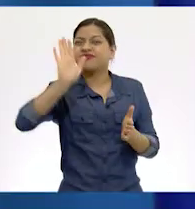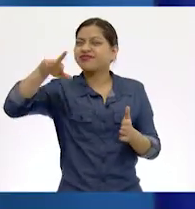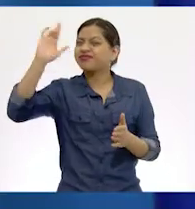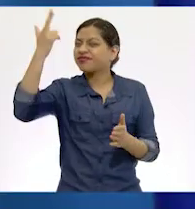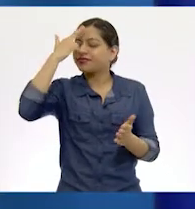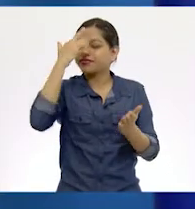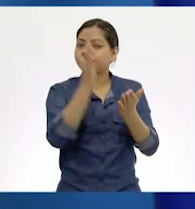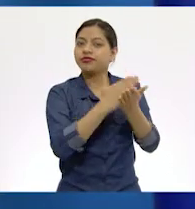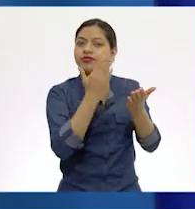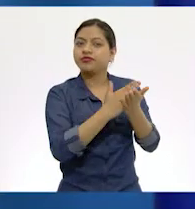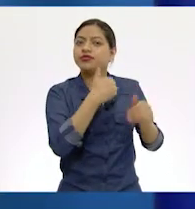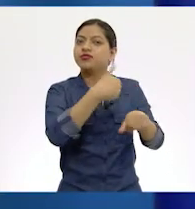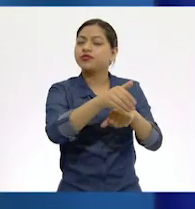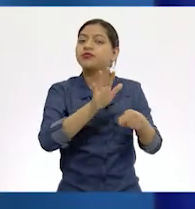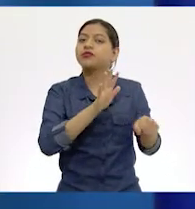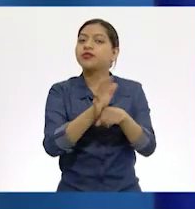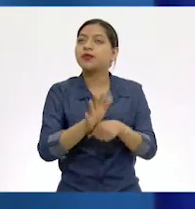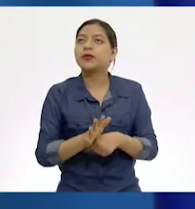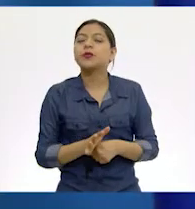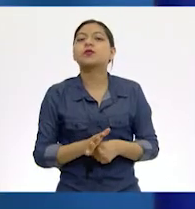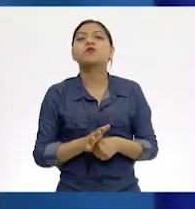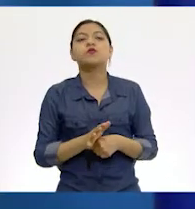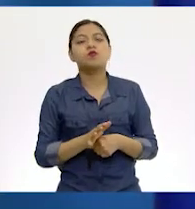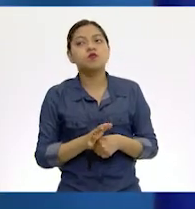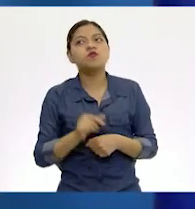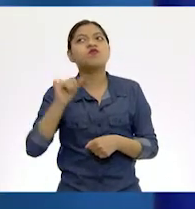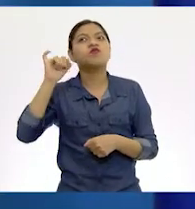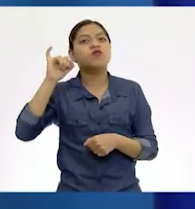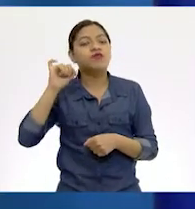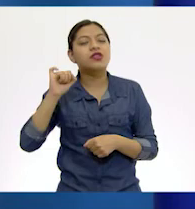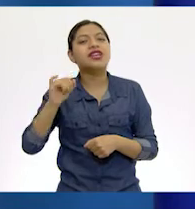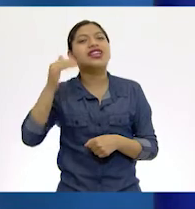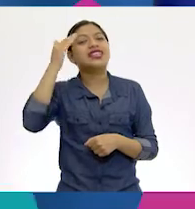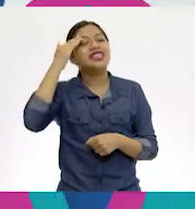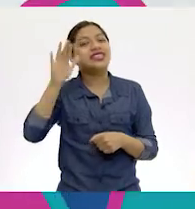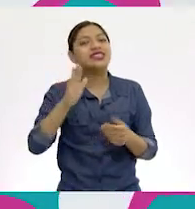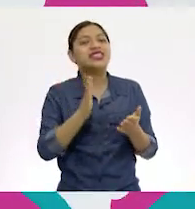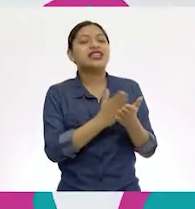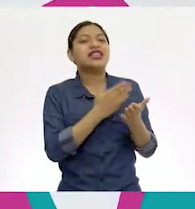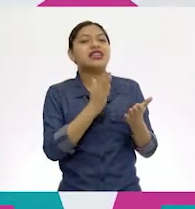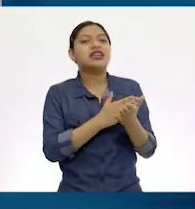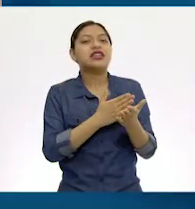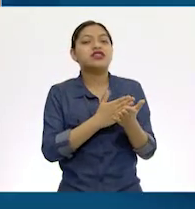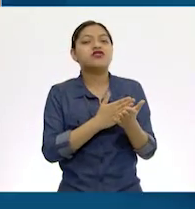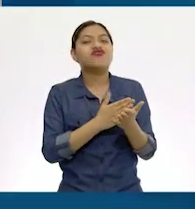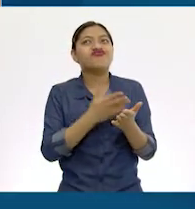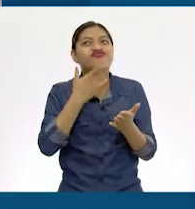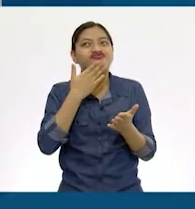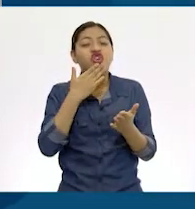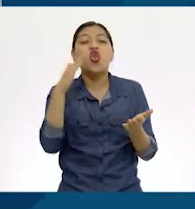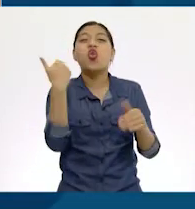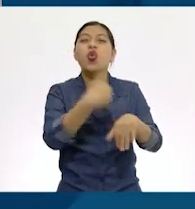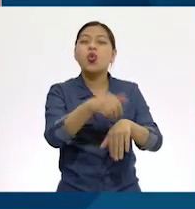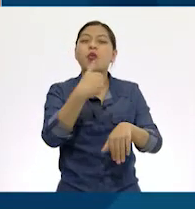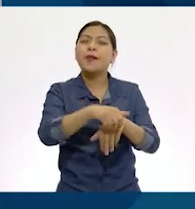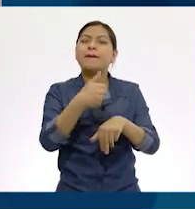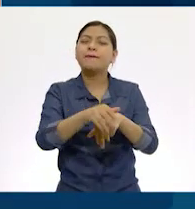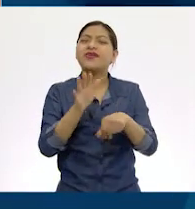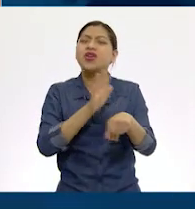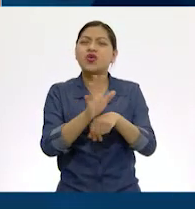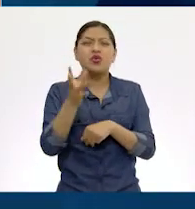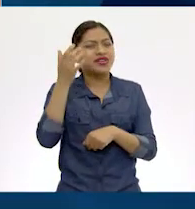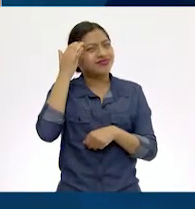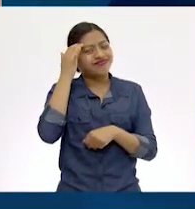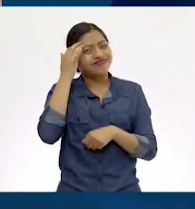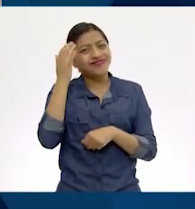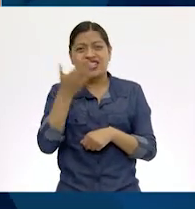Está en la dedicatoria de que el autor hace hacia el libro, ¿no? Aunque no recuerdo la página exacta. Muy